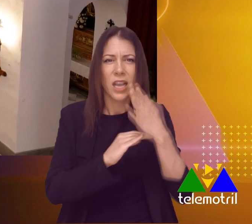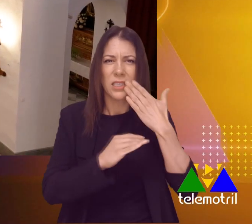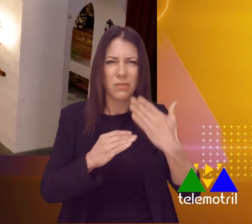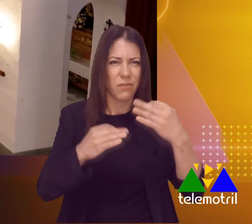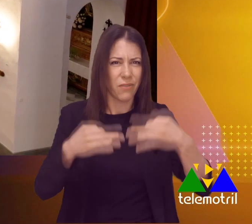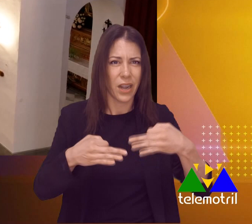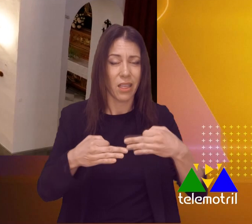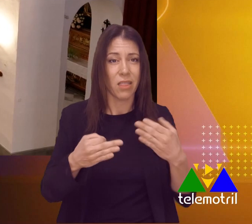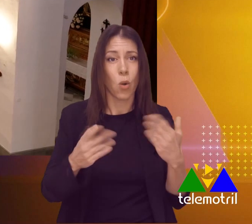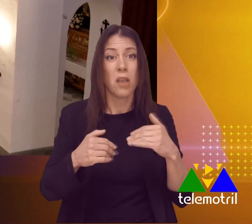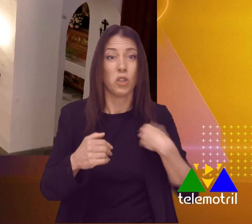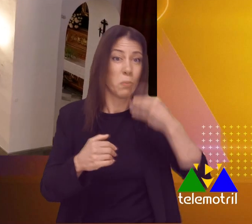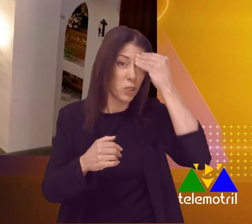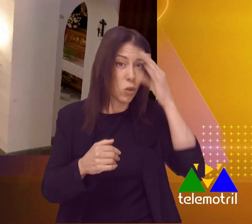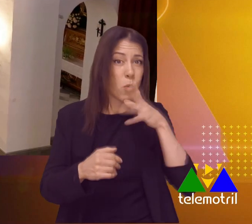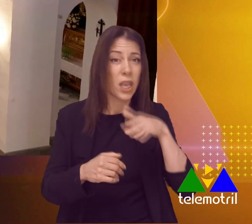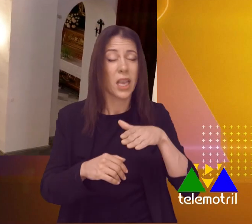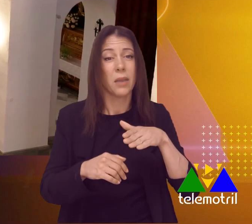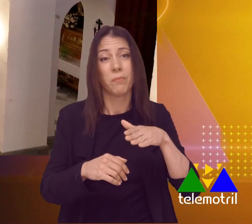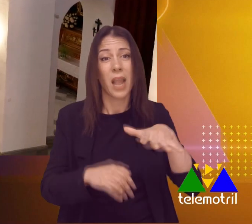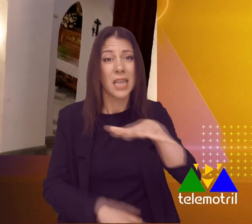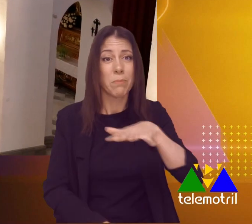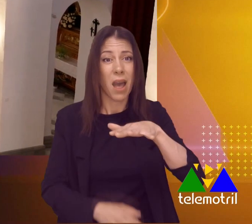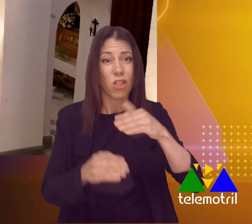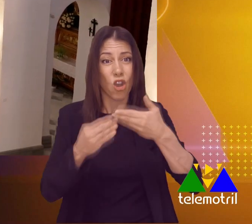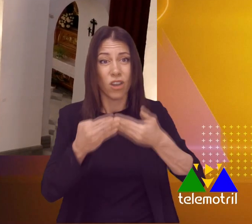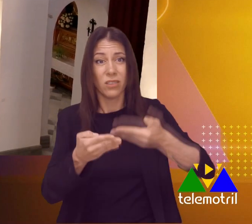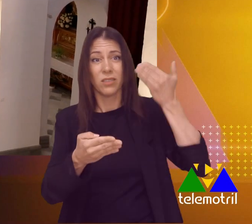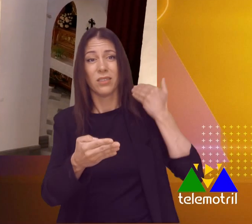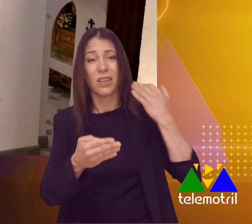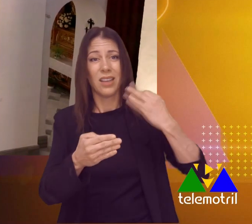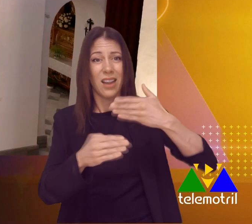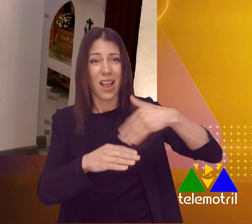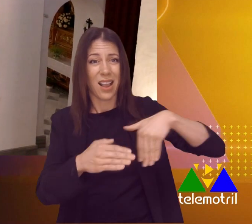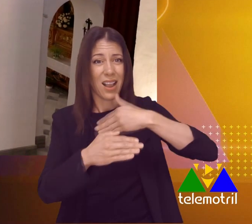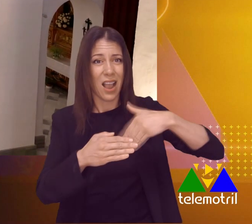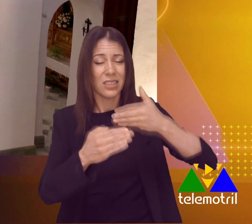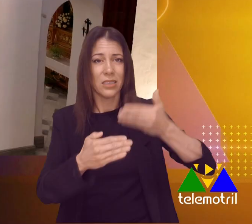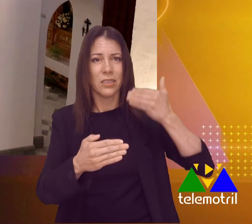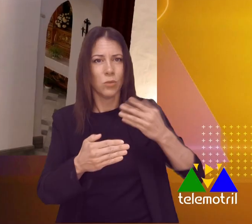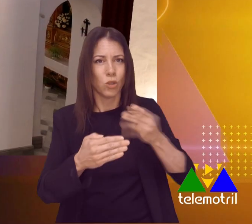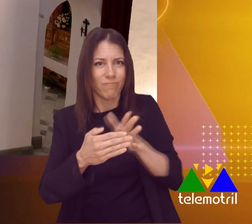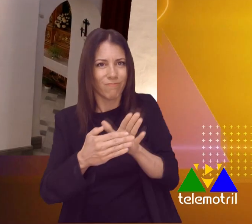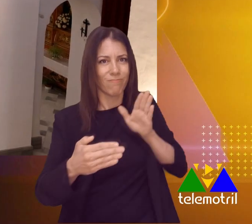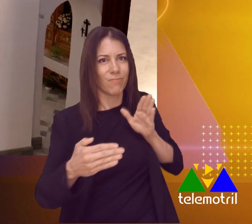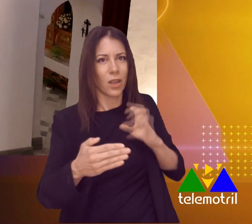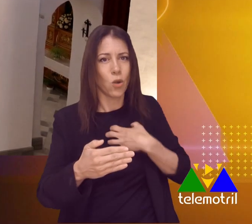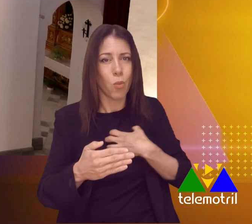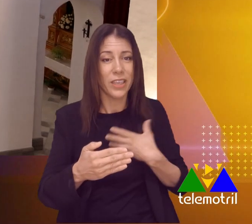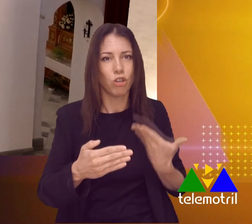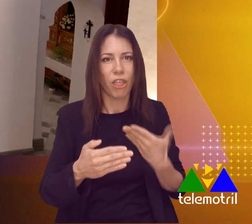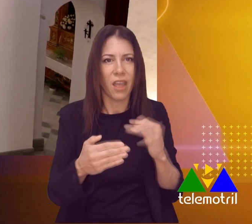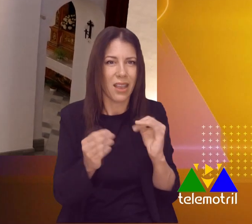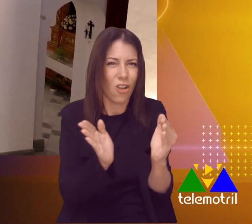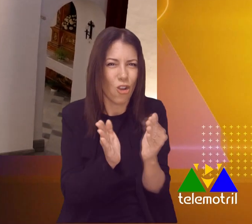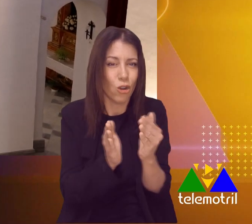tampoco tendría mucho sitio, ¿no? Es decir, la parte de atrás, el callejón de la sacristía, o la calle de la sacristía, tampoco tendría mucho sitio. El